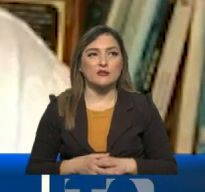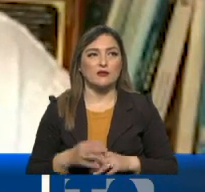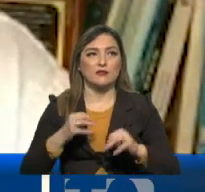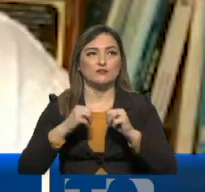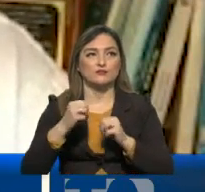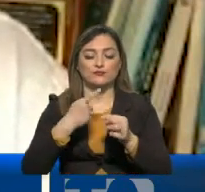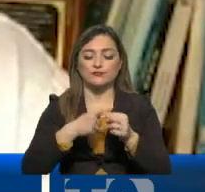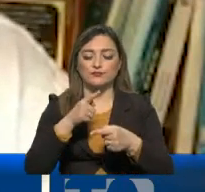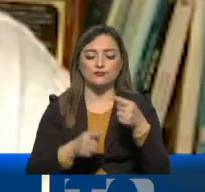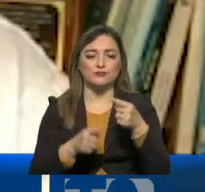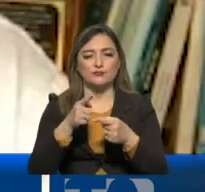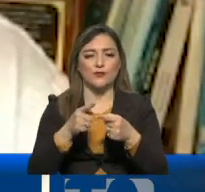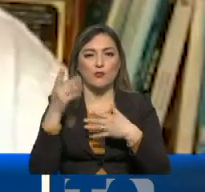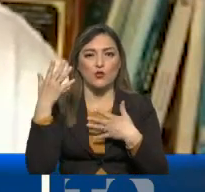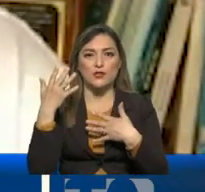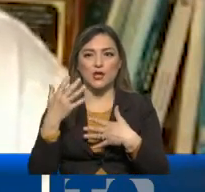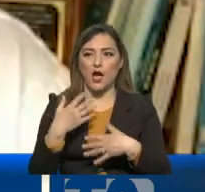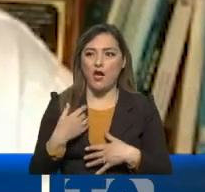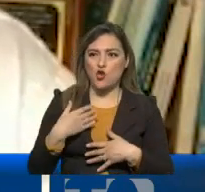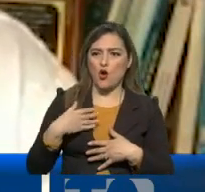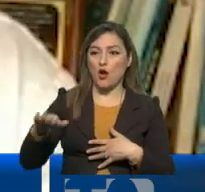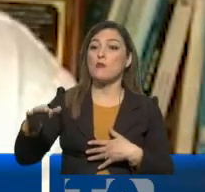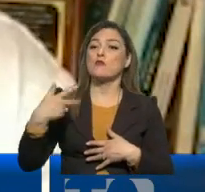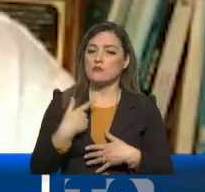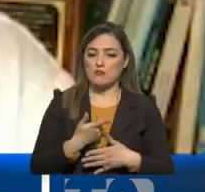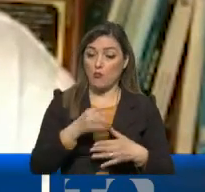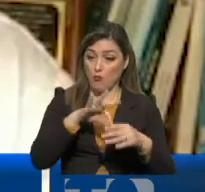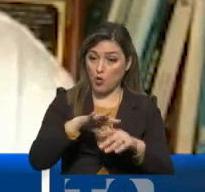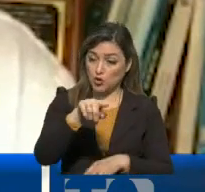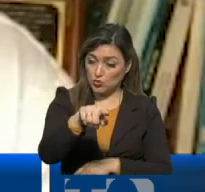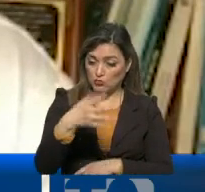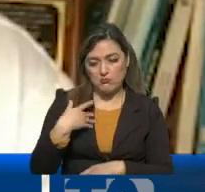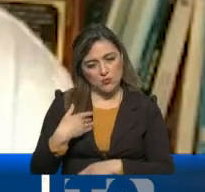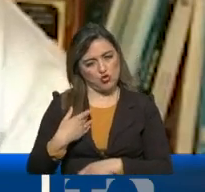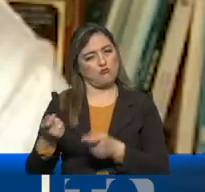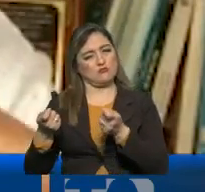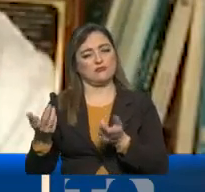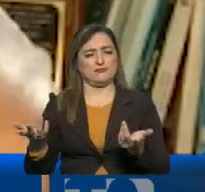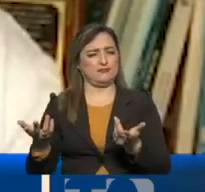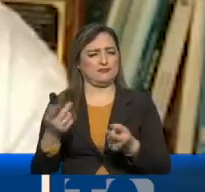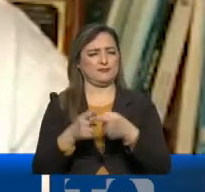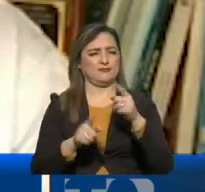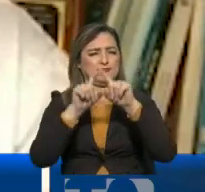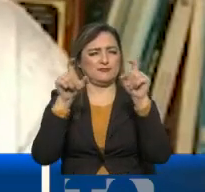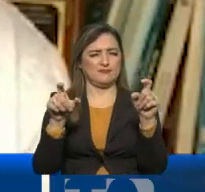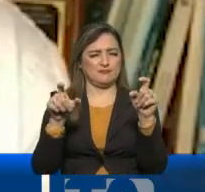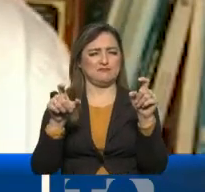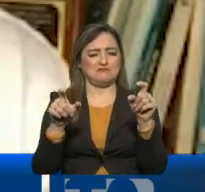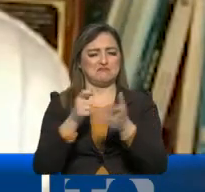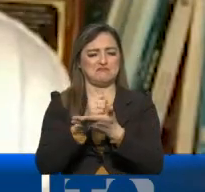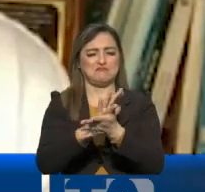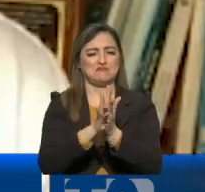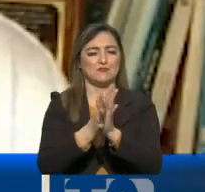no puede ser un botín político, no puede convertirse en una empresa ineficiente como algunos